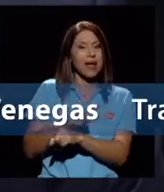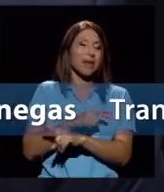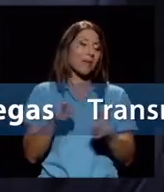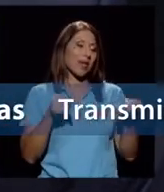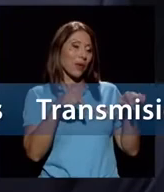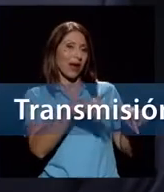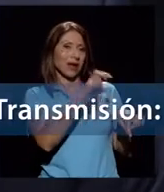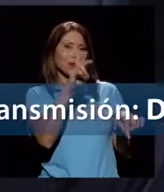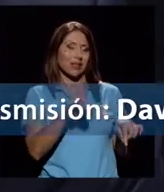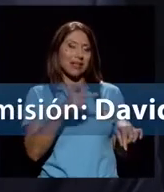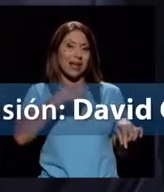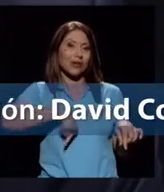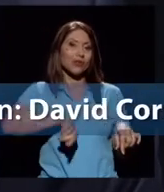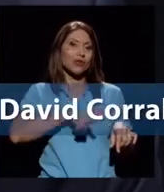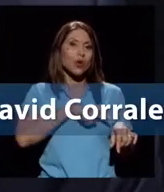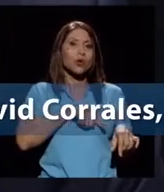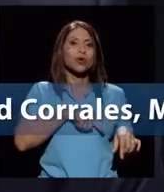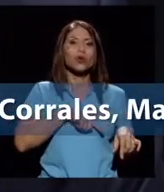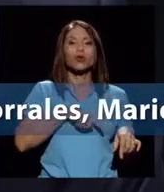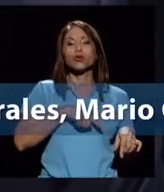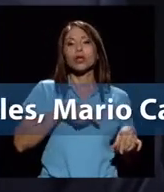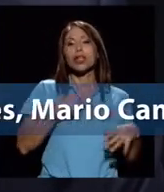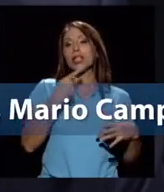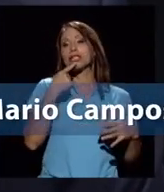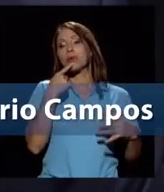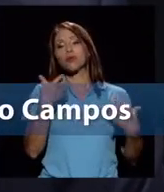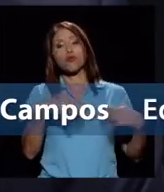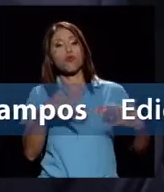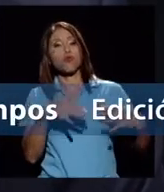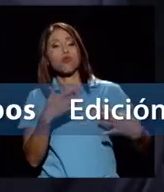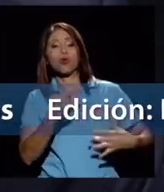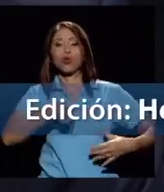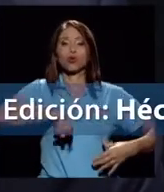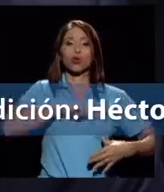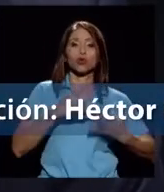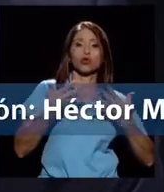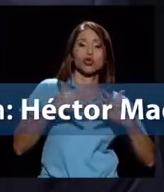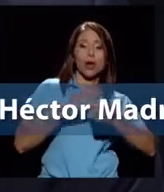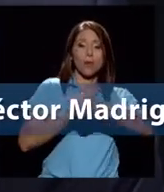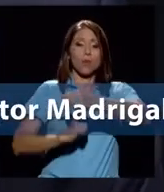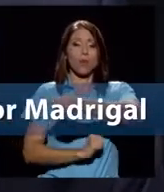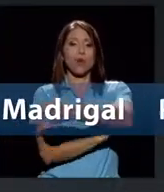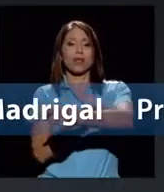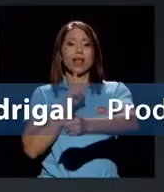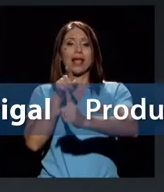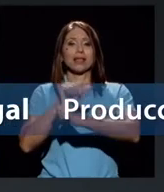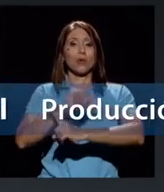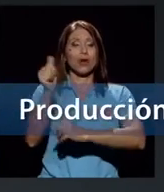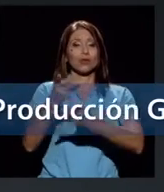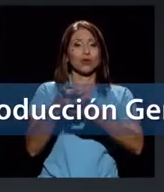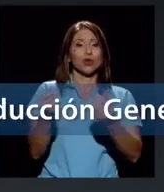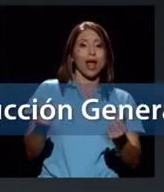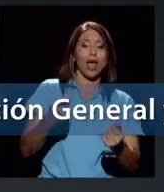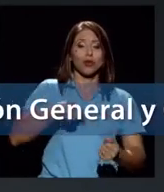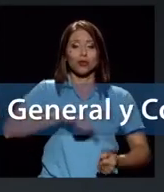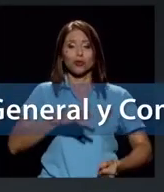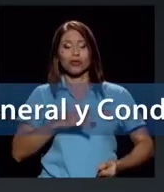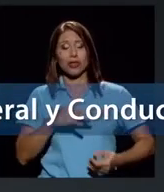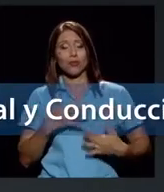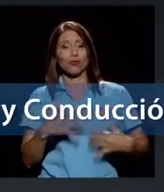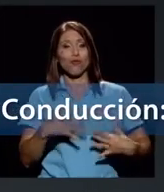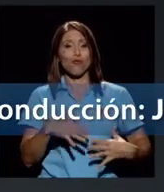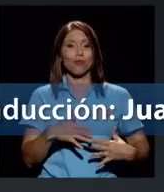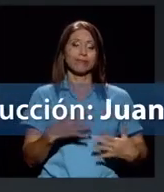haciendo para gloria no nos de que tenemos ya un puente de la platina solucionado pues con esa reflexión don